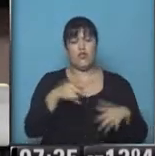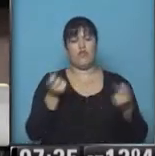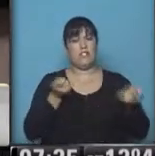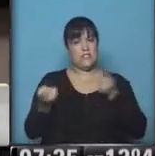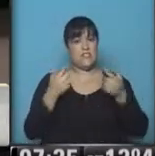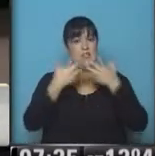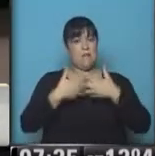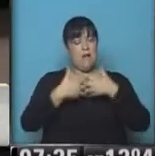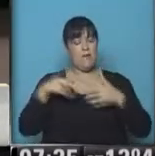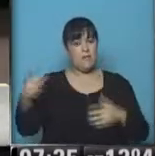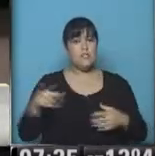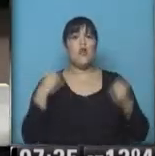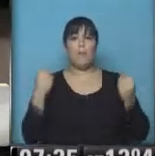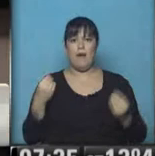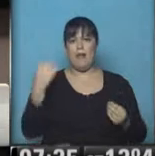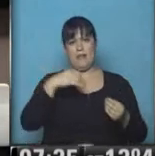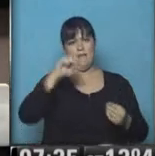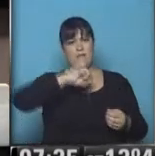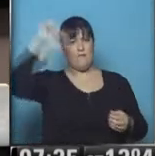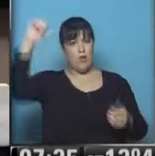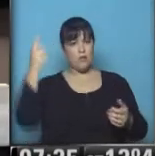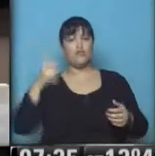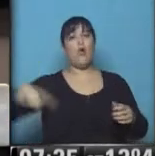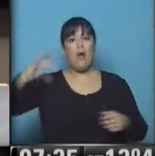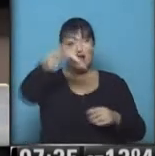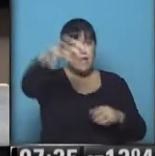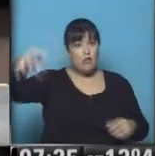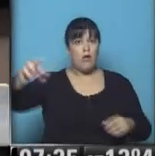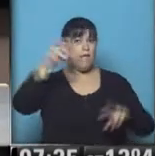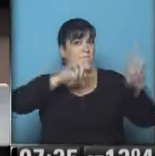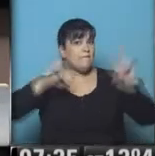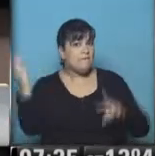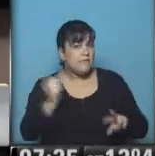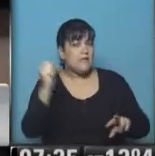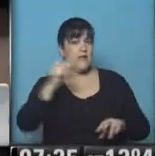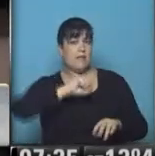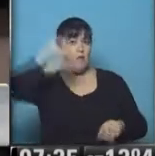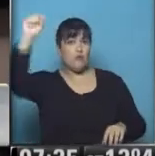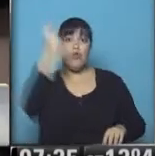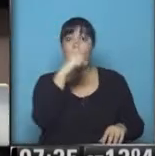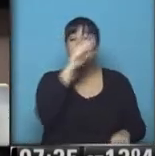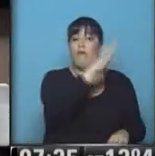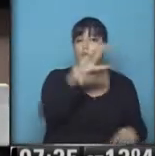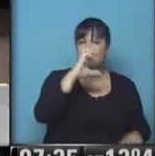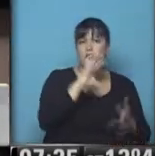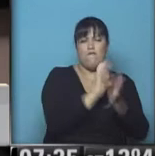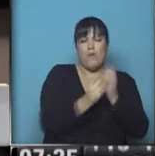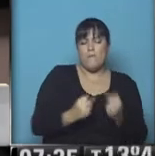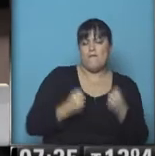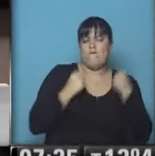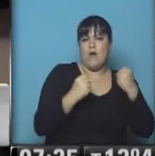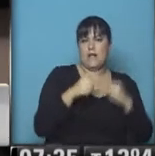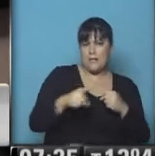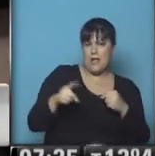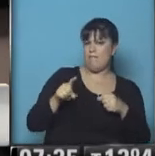para que haya una devaluación de sectores que están buscando una devaluación y el banco central está haciendo una fuerte resistencia a este tema